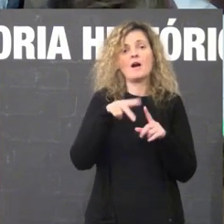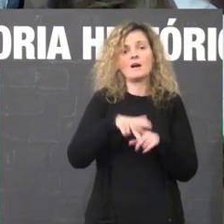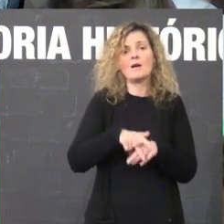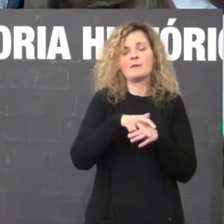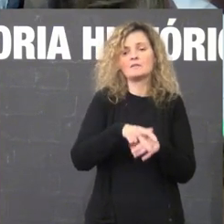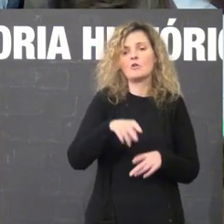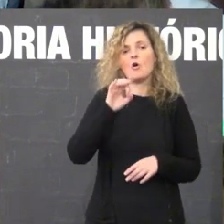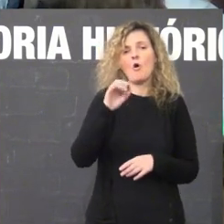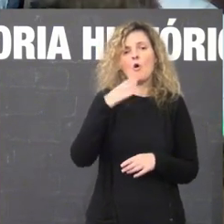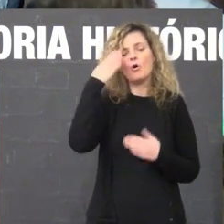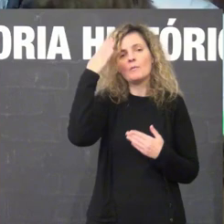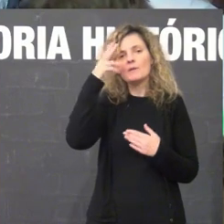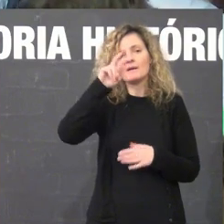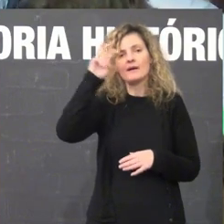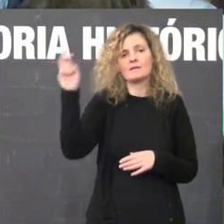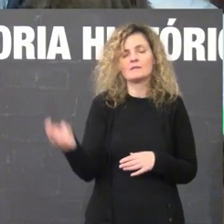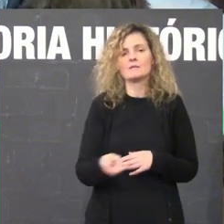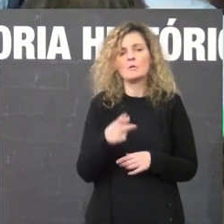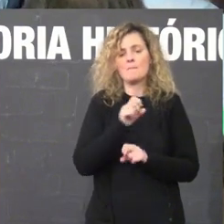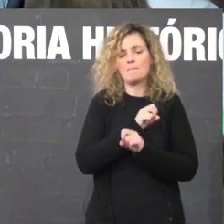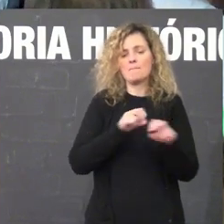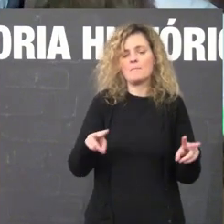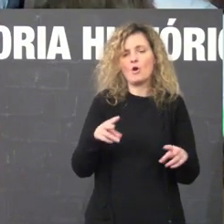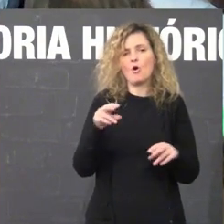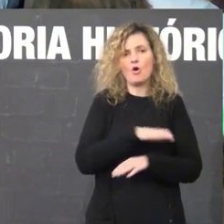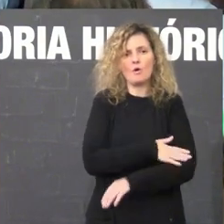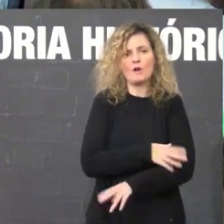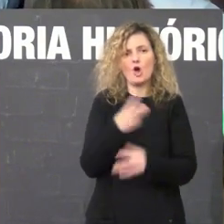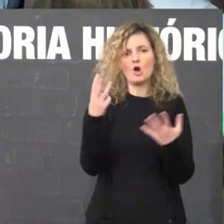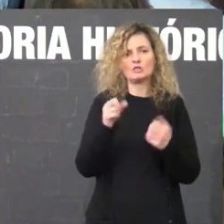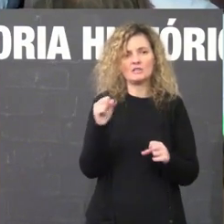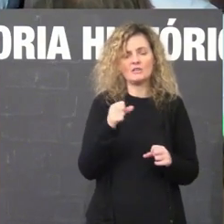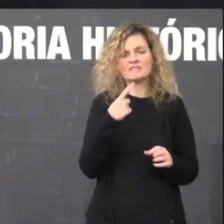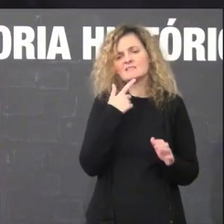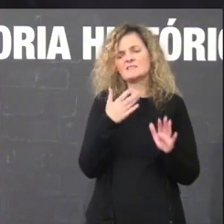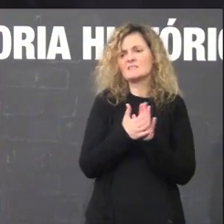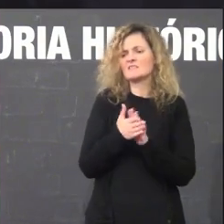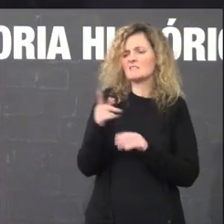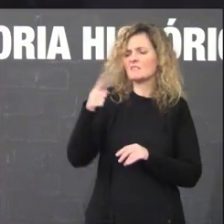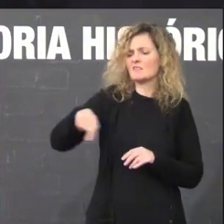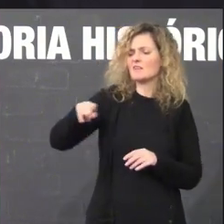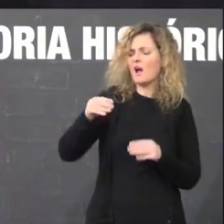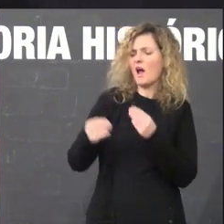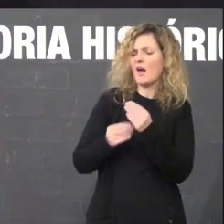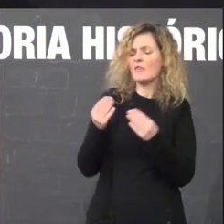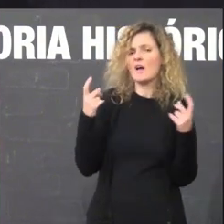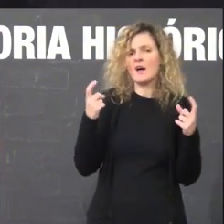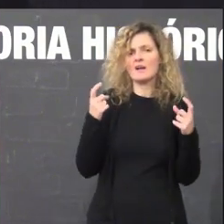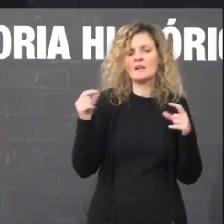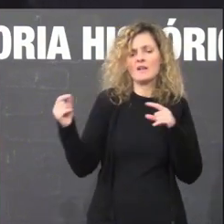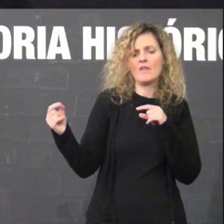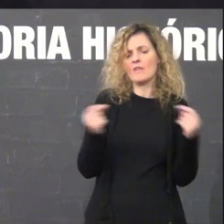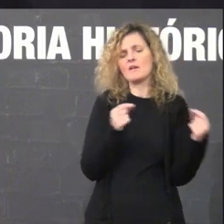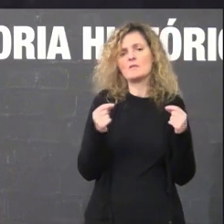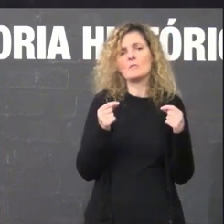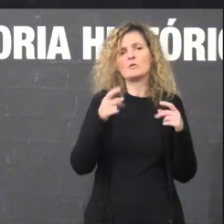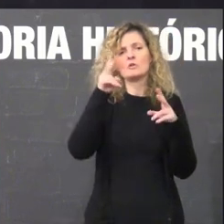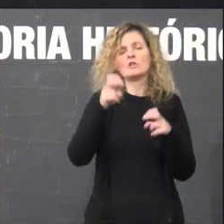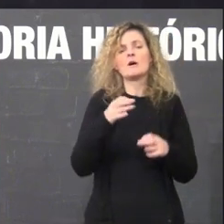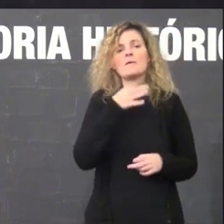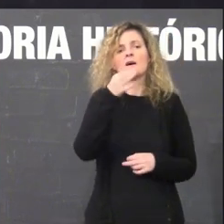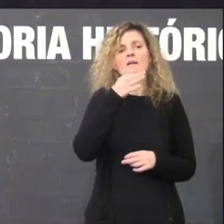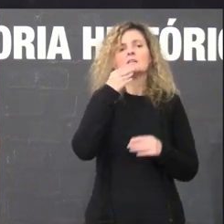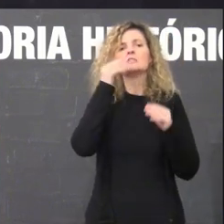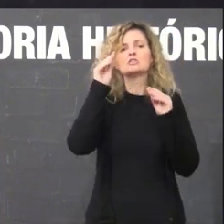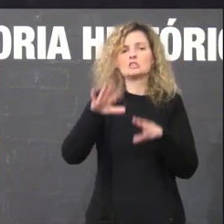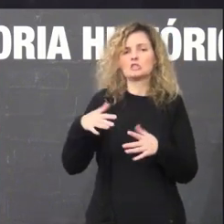Galindo o cuando dicen que este es el peor gobierno en 80 años lo que están haciendo es intentar disputar precisamente el relato sobre